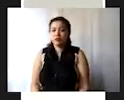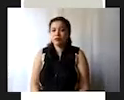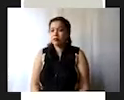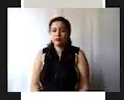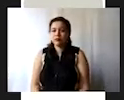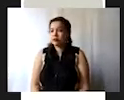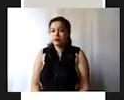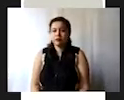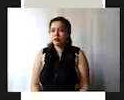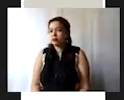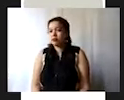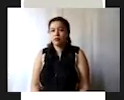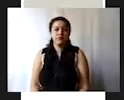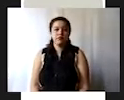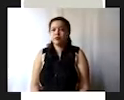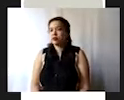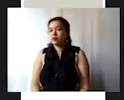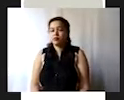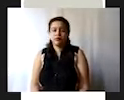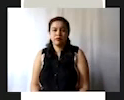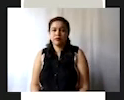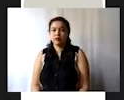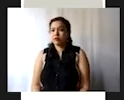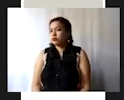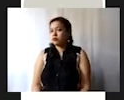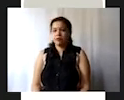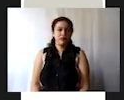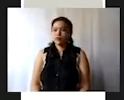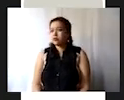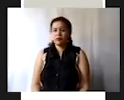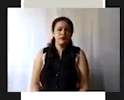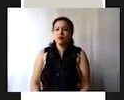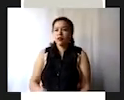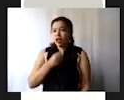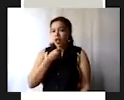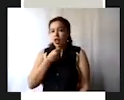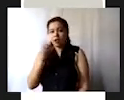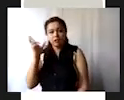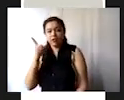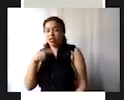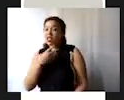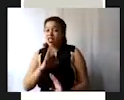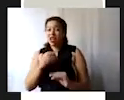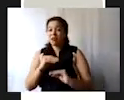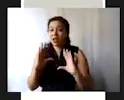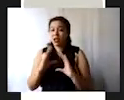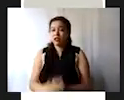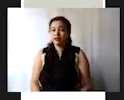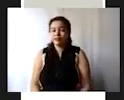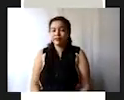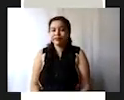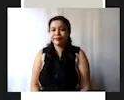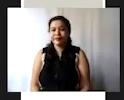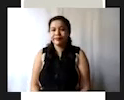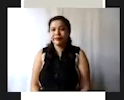Si no se le escucha el micrófono y está abierto. Si no, bueno, voy leyéndolo por